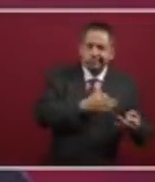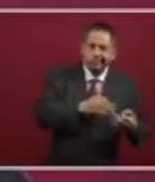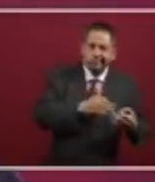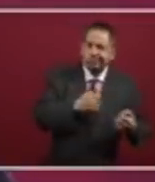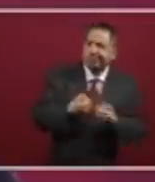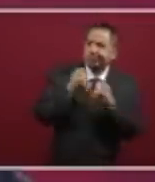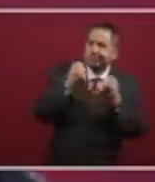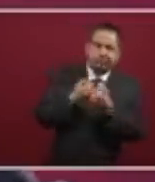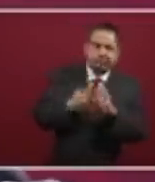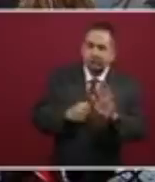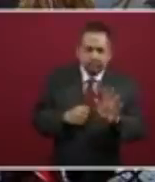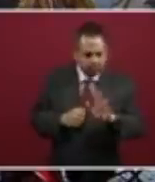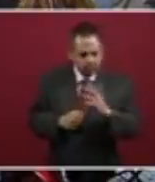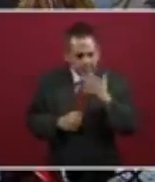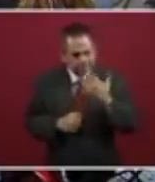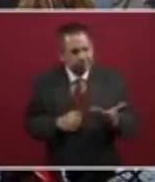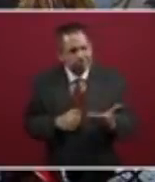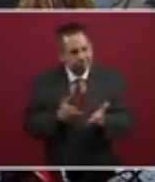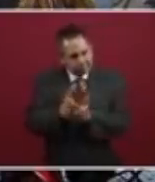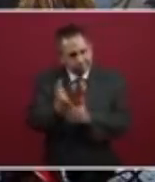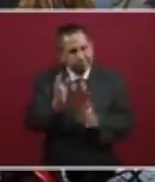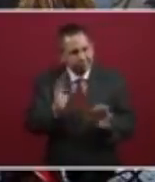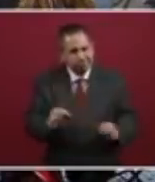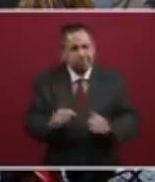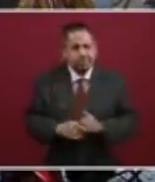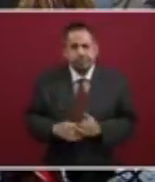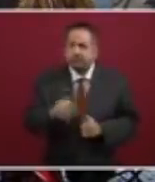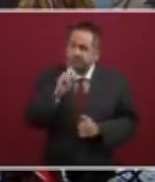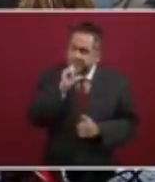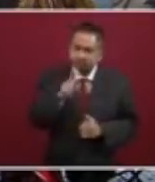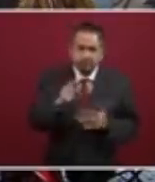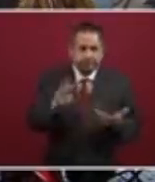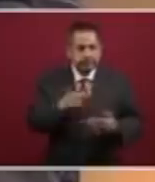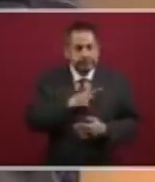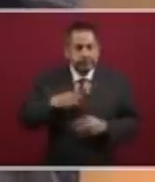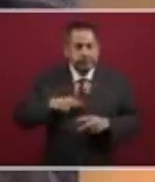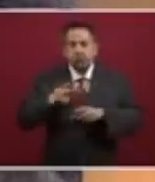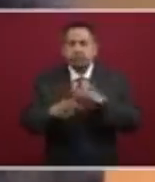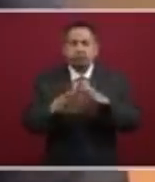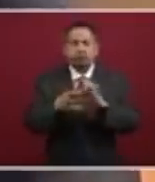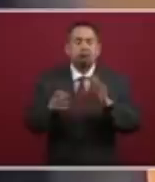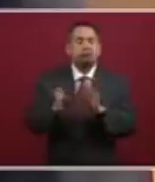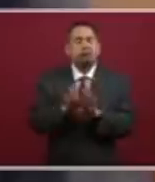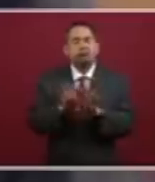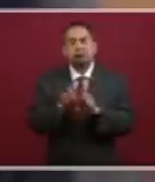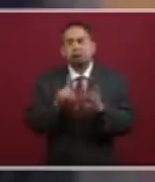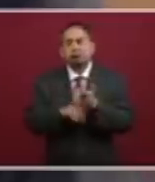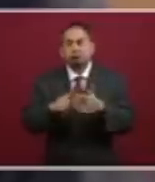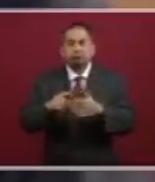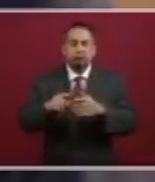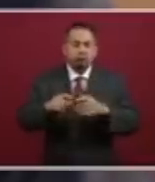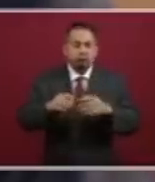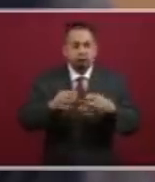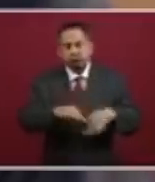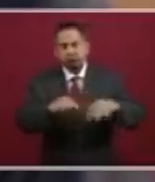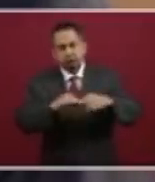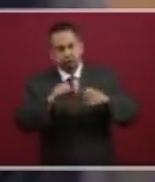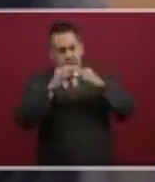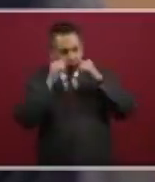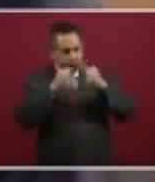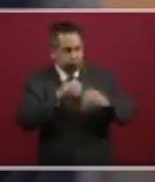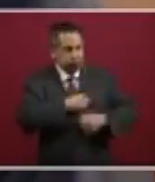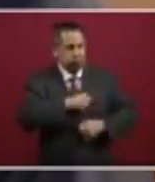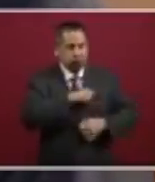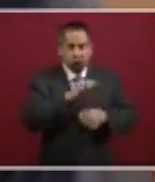antisociales. Y esto también tiene que ver con dar un tratamiento de salud